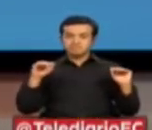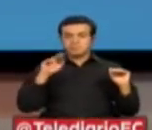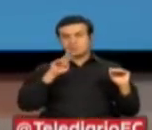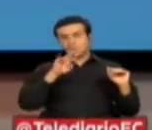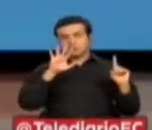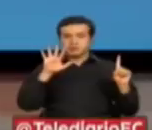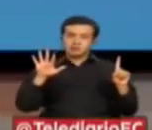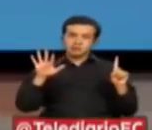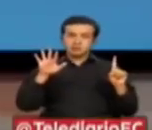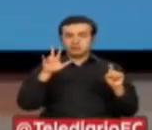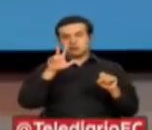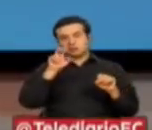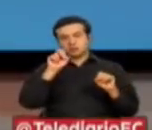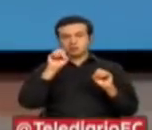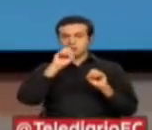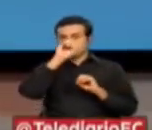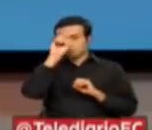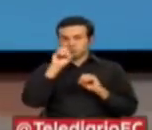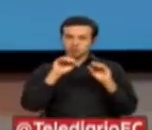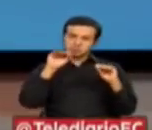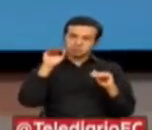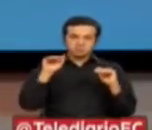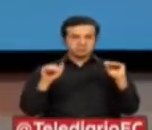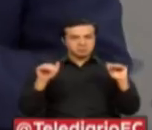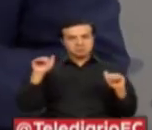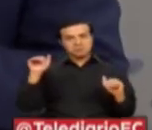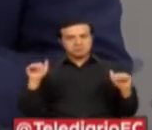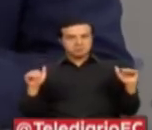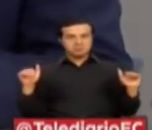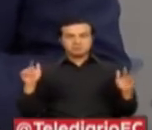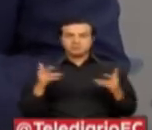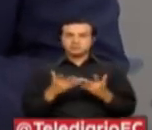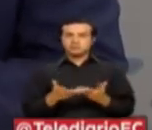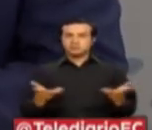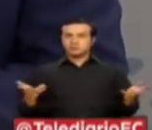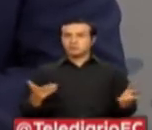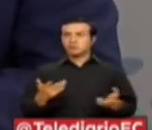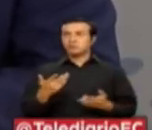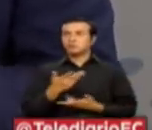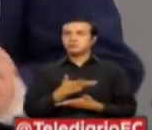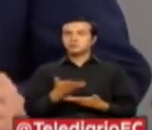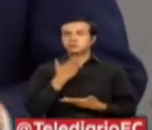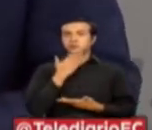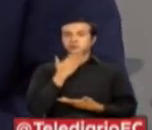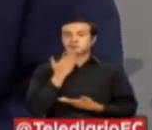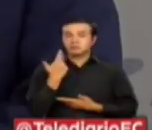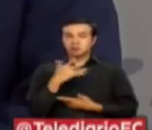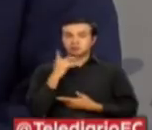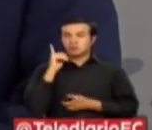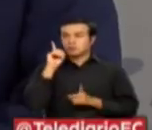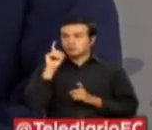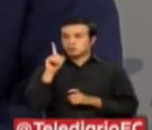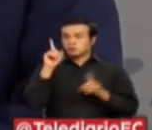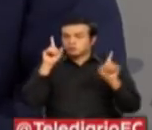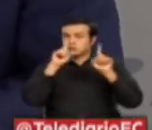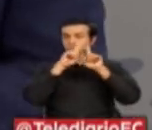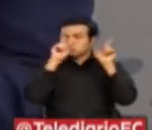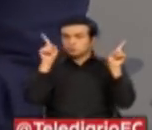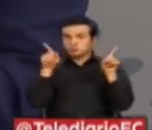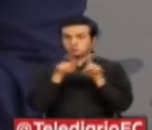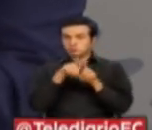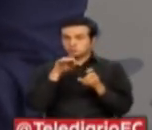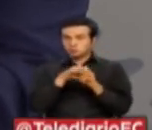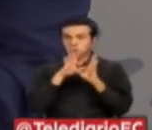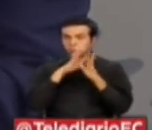del 26-30%. Es decir, esto tiene además correspondencia con los resultados de la consulta popular. Es decir, aquí